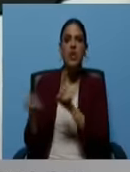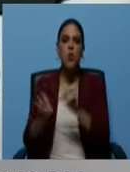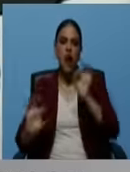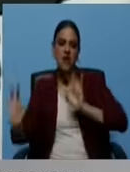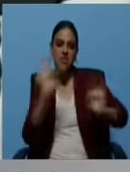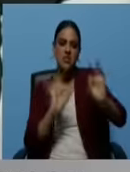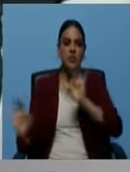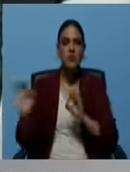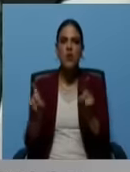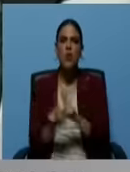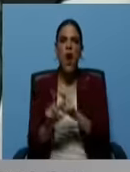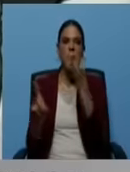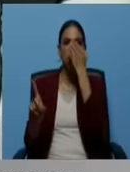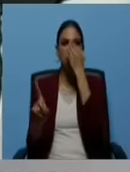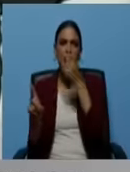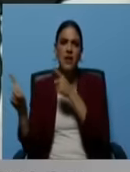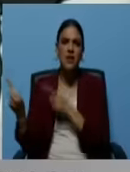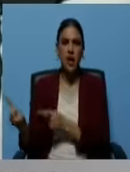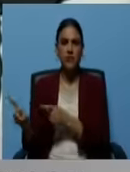bufo.